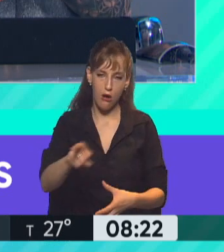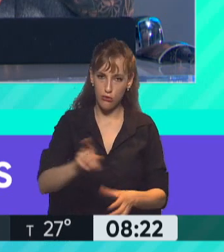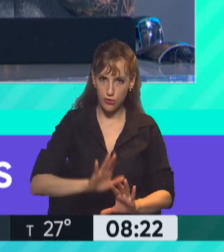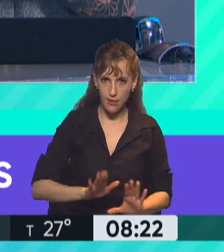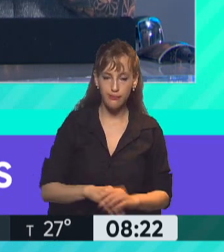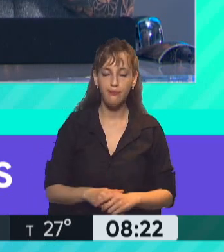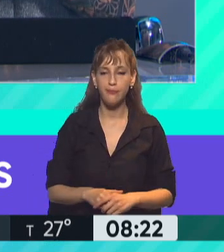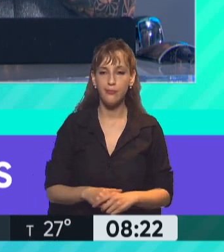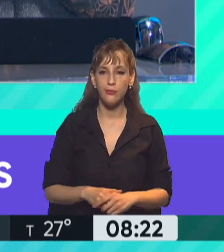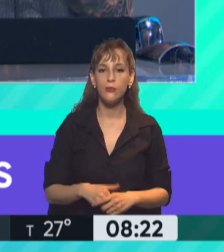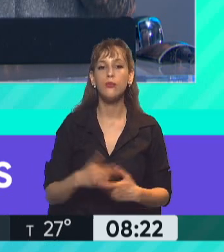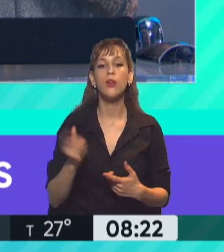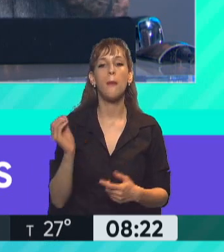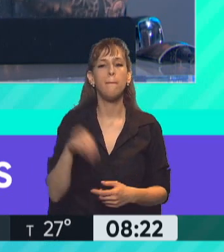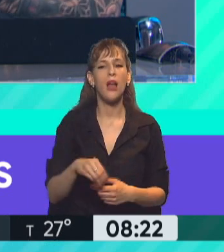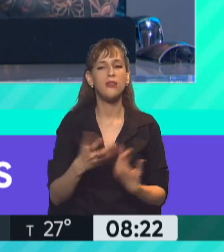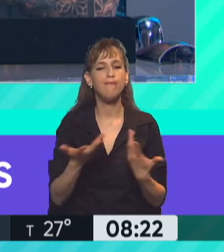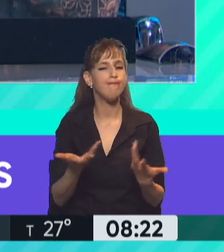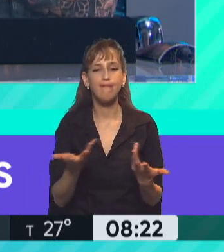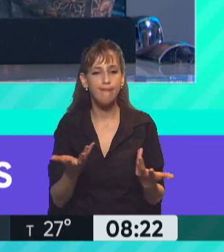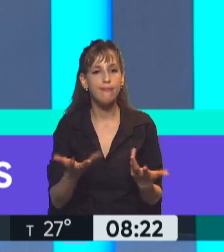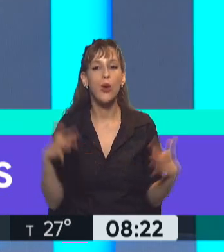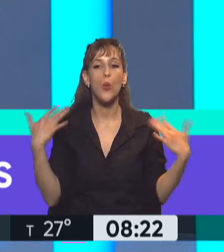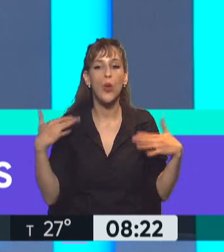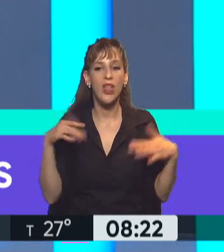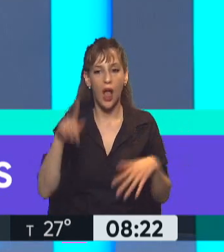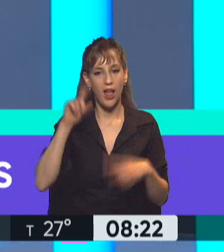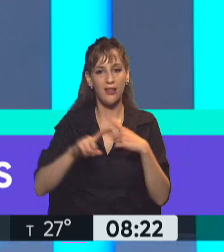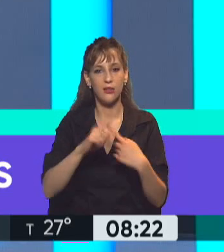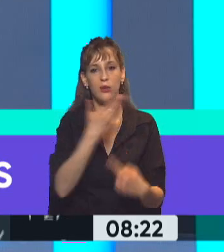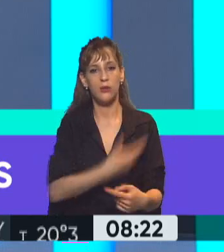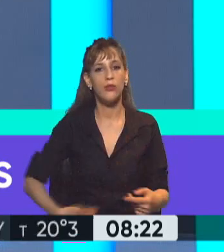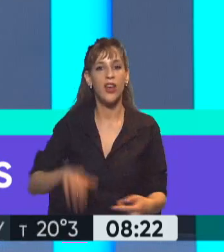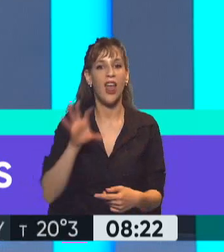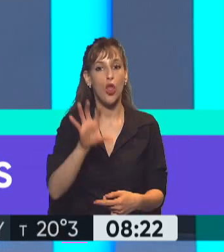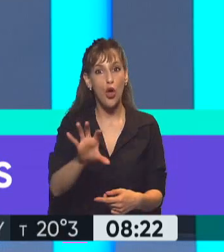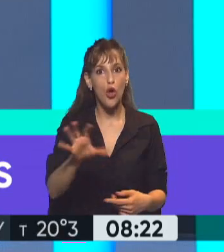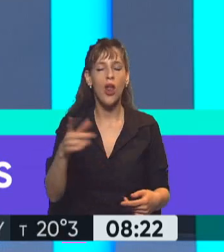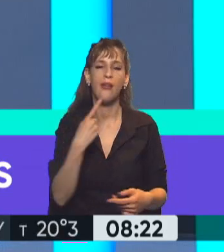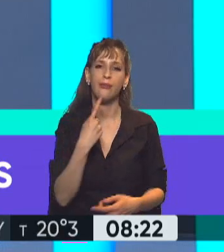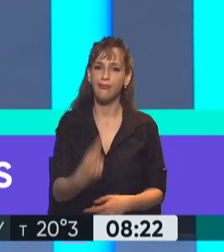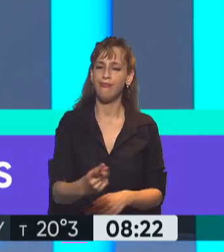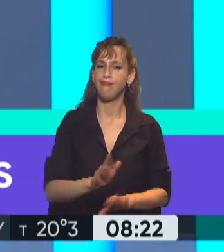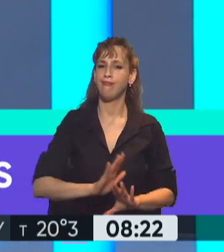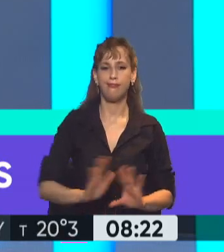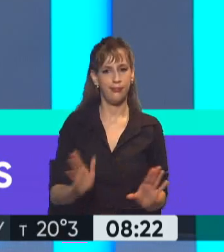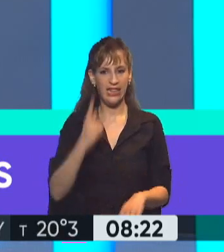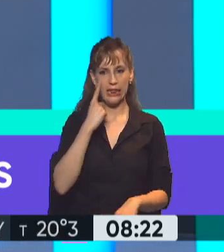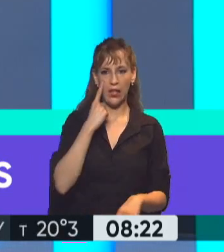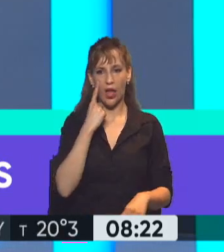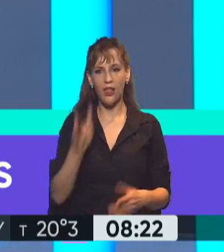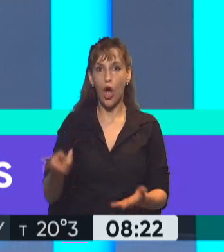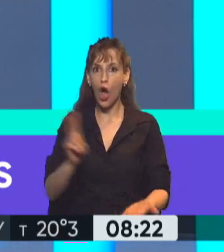el ámbito político de la provincia de buenos aires- muy activa mayor genialidad la ex gobernadora de la provincia de buenos aires- rechazando la reelección de los intendentes